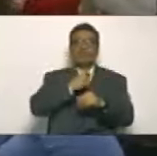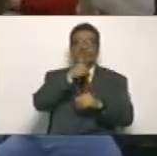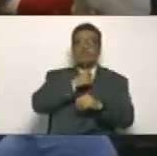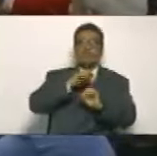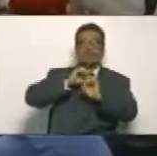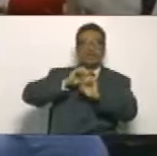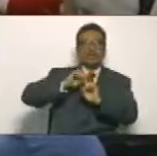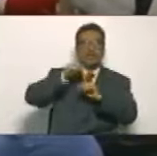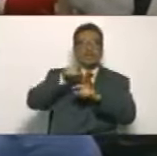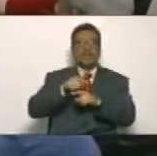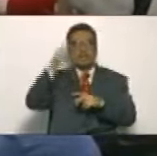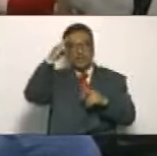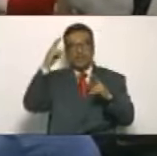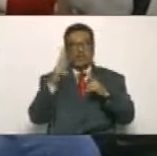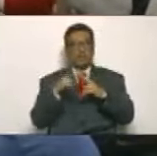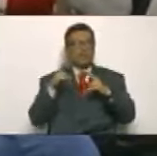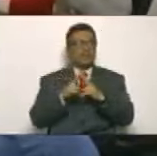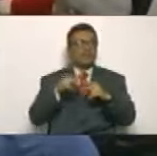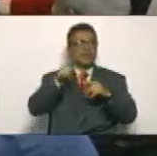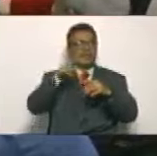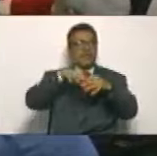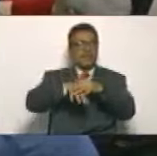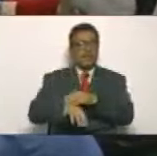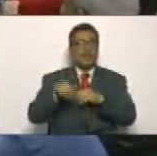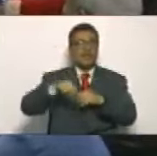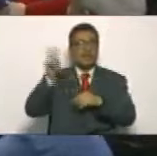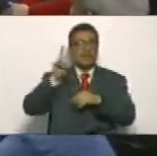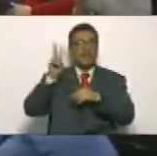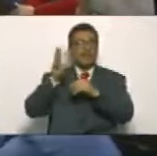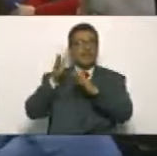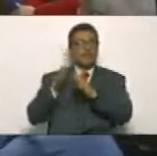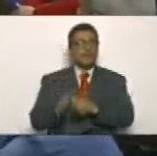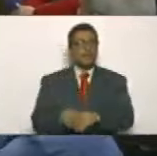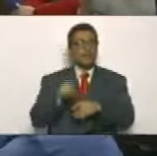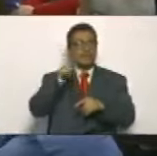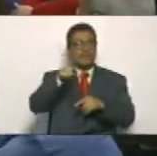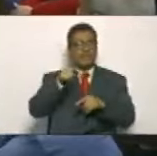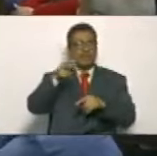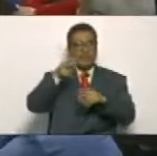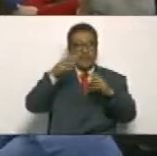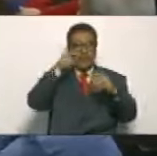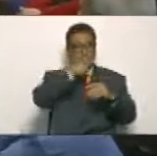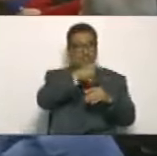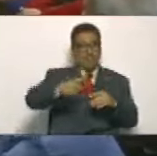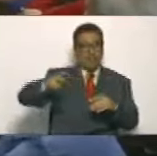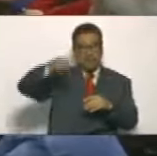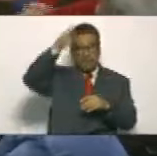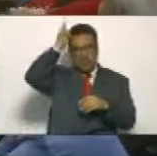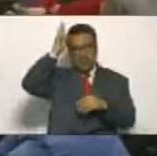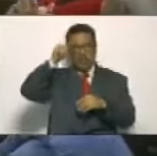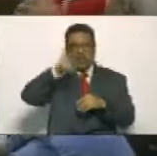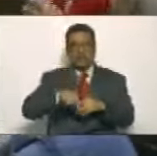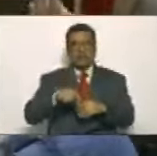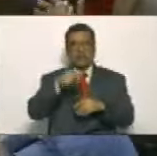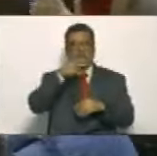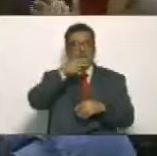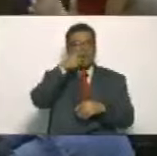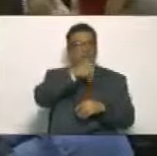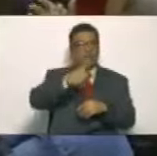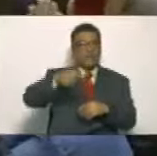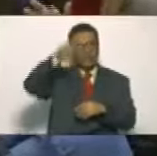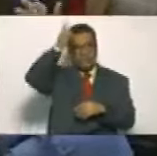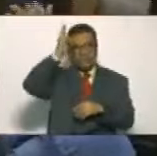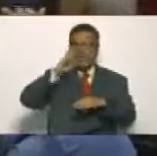resistencia de reconocer que la raíz de la venezolanidad son los pueblos originarios, son los pueblos